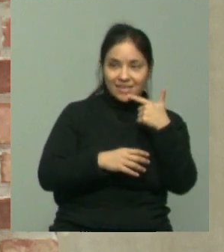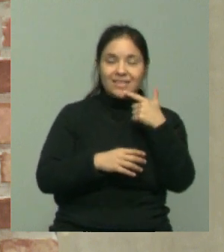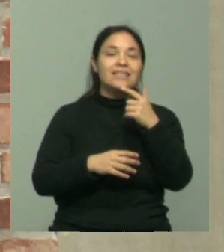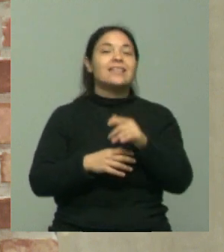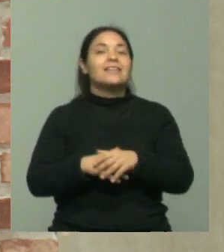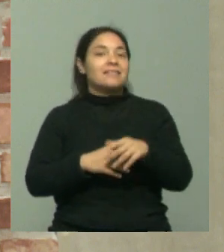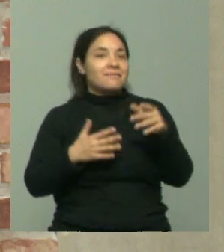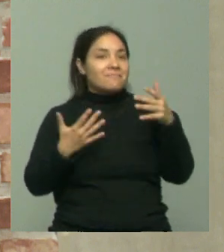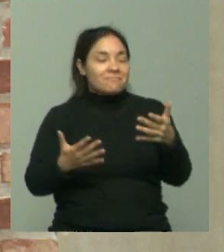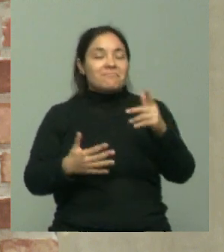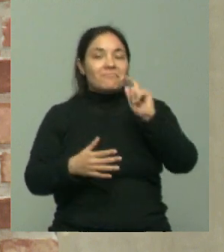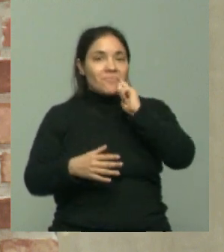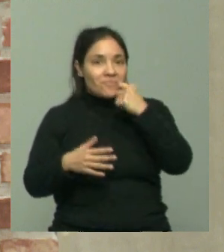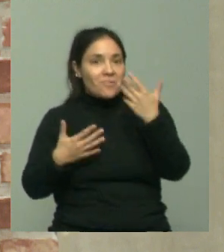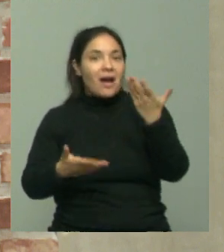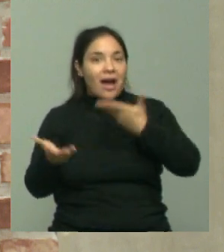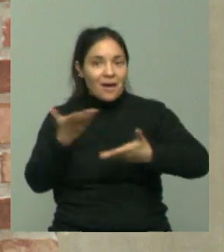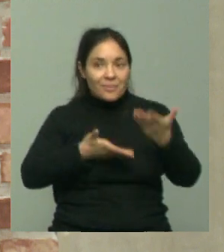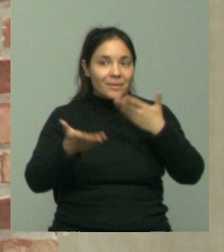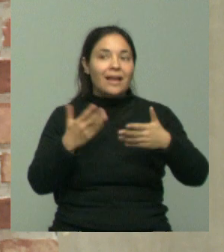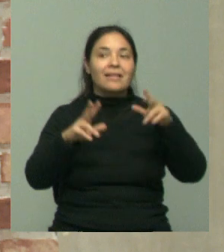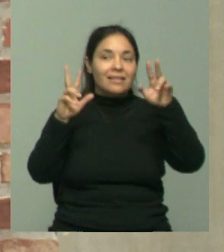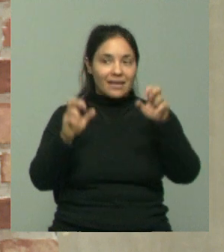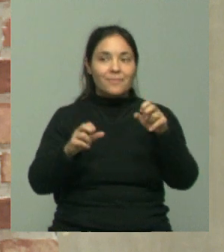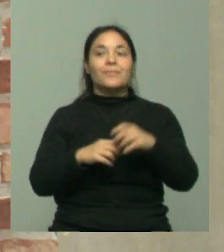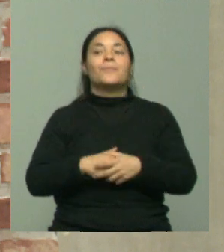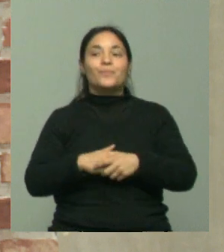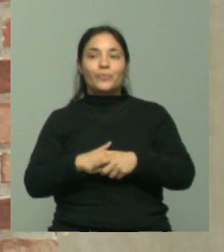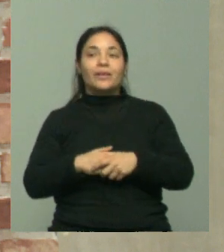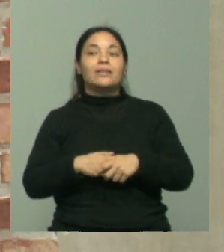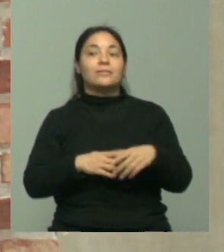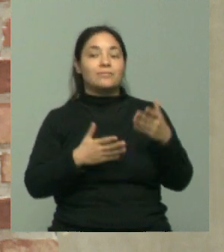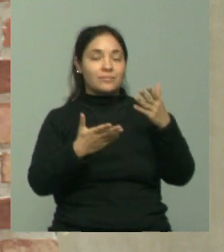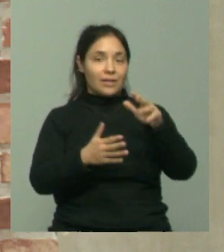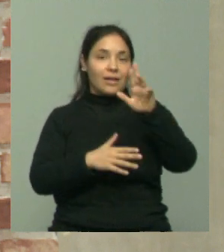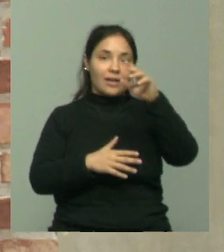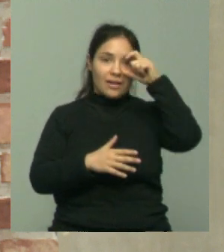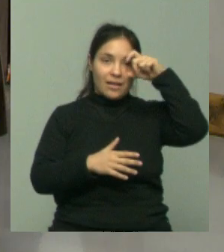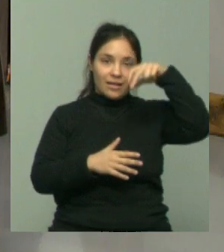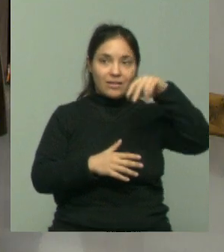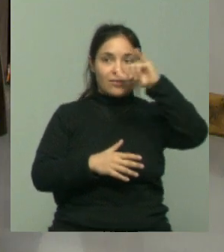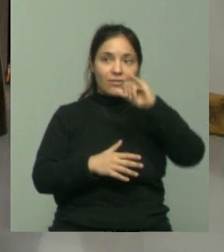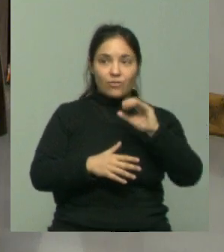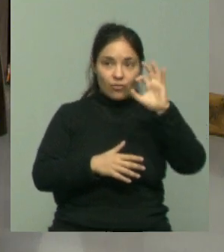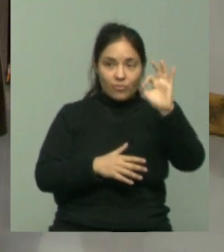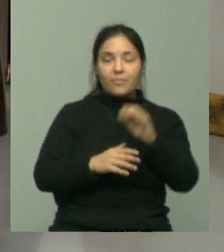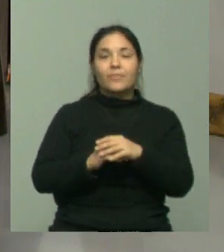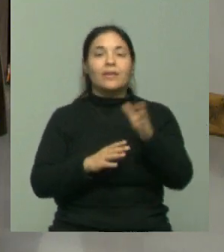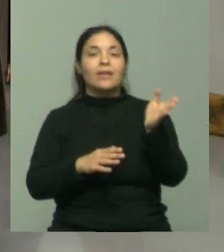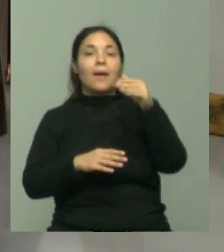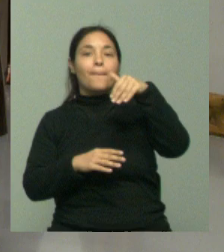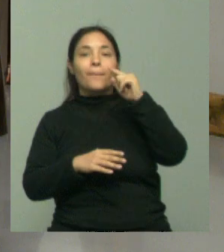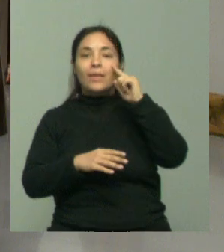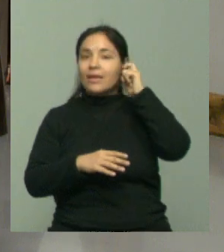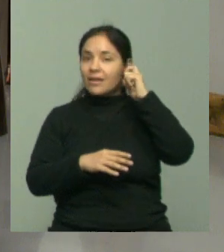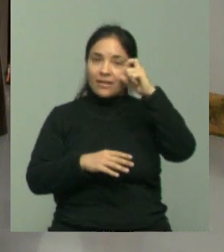quienes integran a la Universidad Nacional de Cuyo y de lo bien que les va. Lo tenemos a él, a Renzo Cremaschi, atleta, a Miguel Leiva, que es profesor de